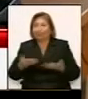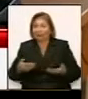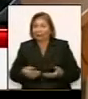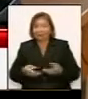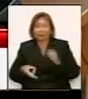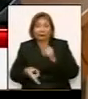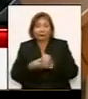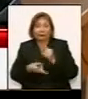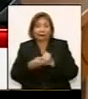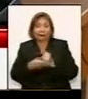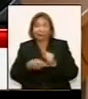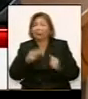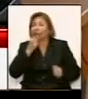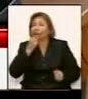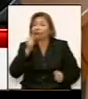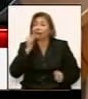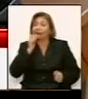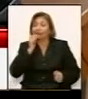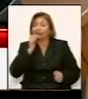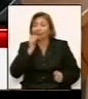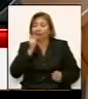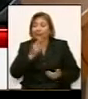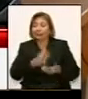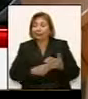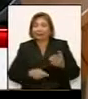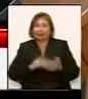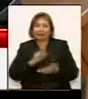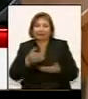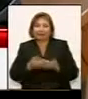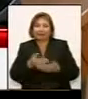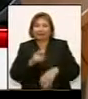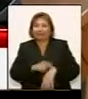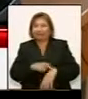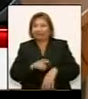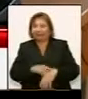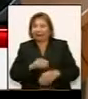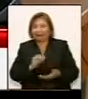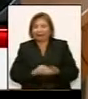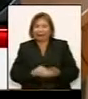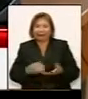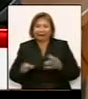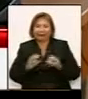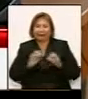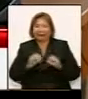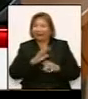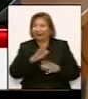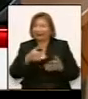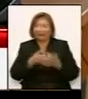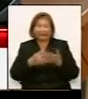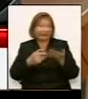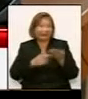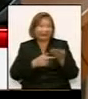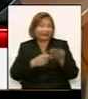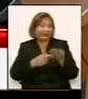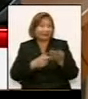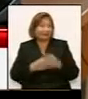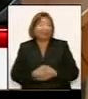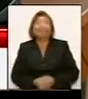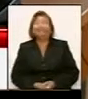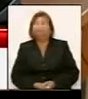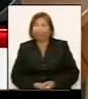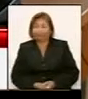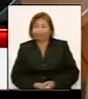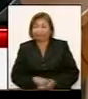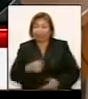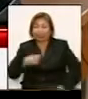seguridad y privacidad desde todo el momento que empezamos a usar sobre todas las tecnologías y empezarse a cuestionarnos